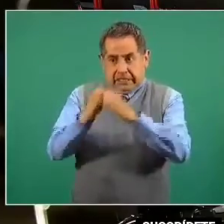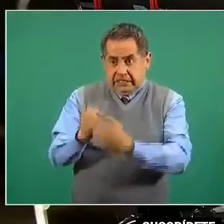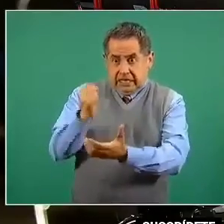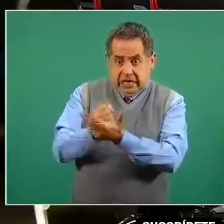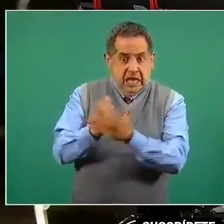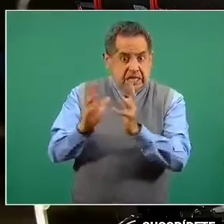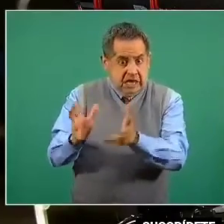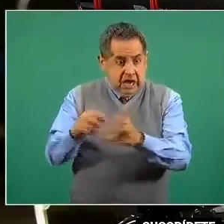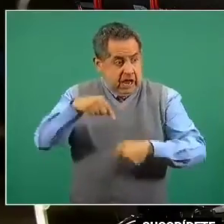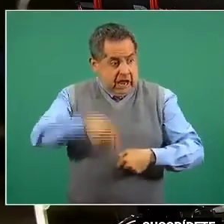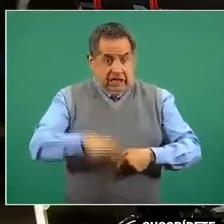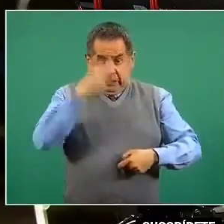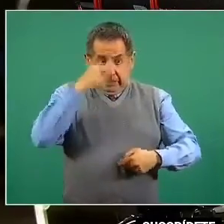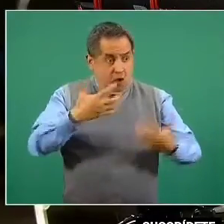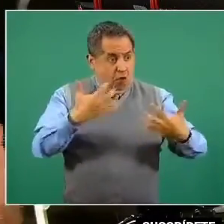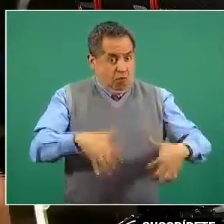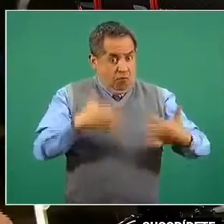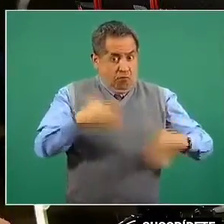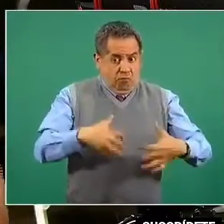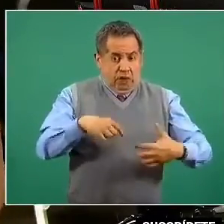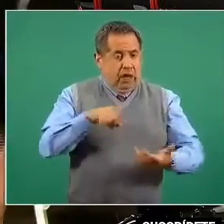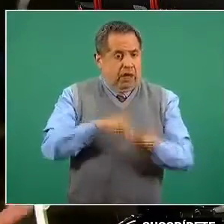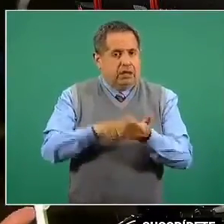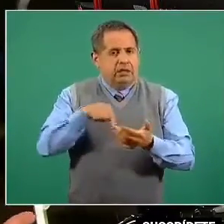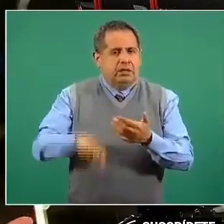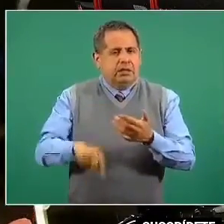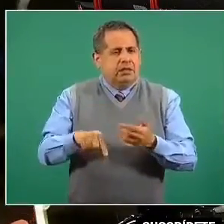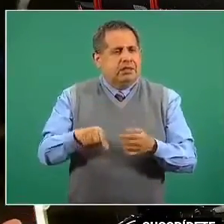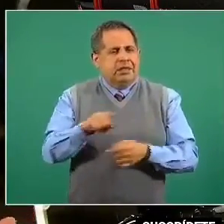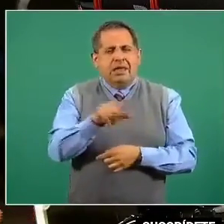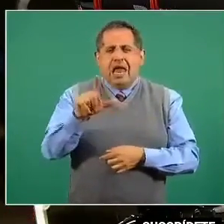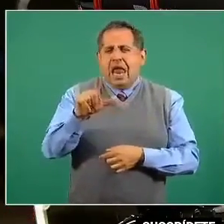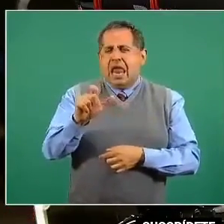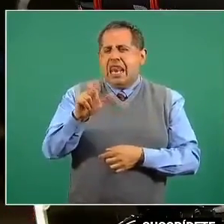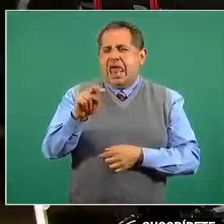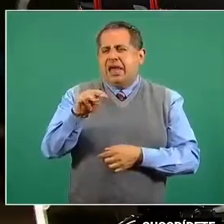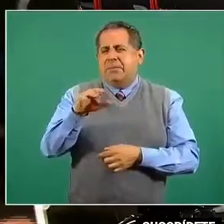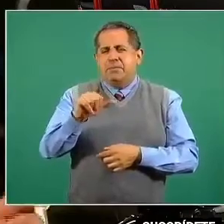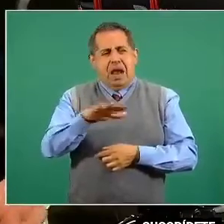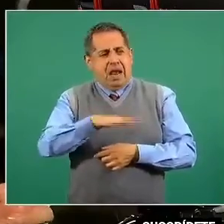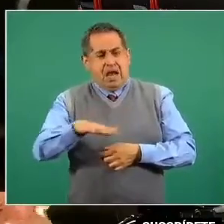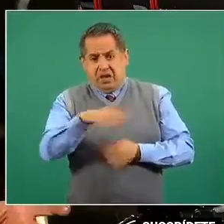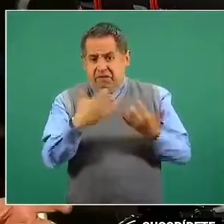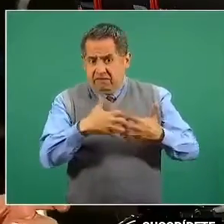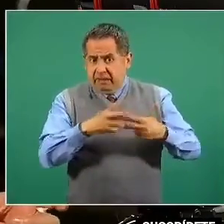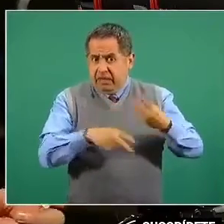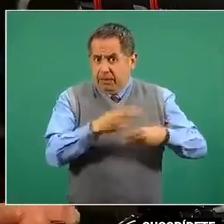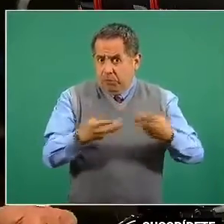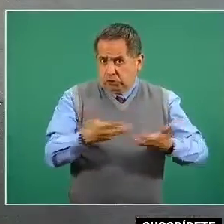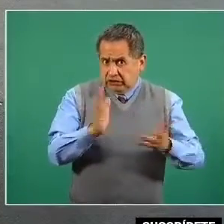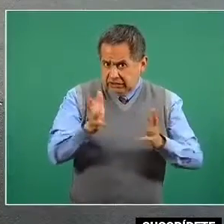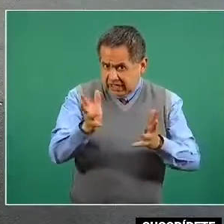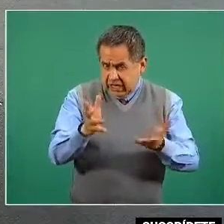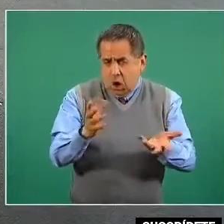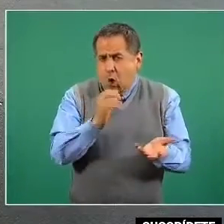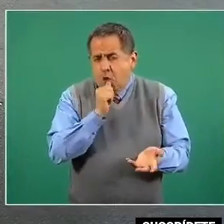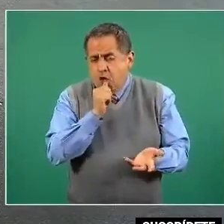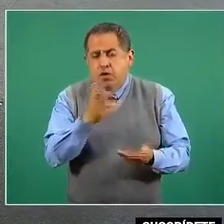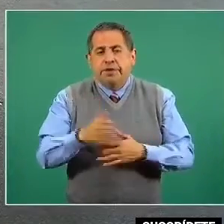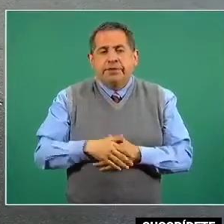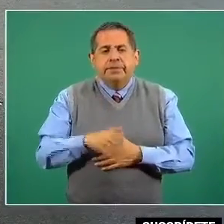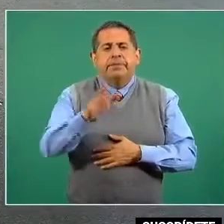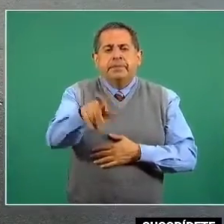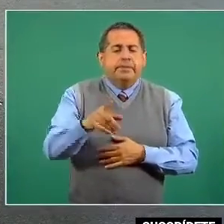en la sede de Leomont, allá en Lerma. Y entendería que el convenio o la negociación